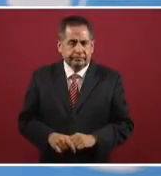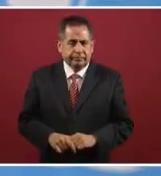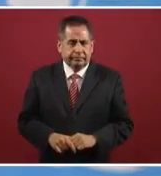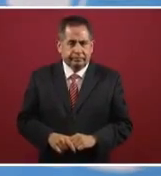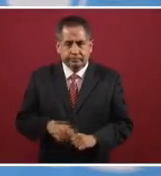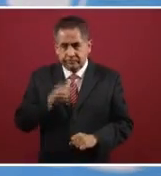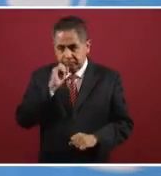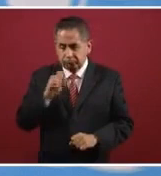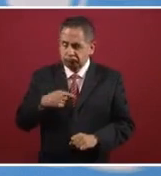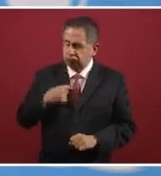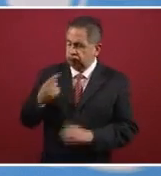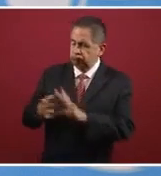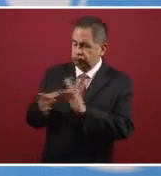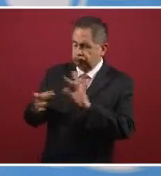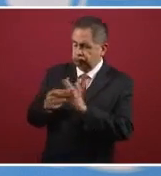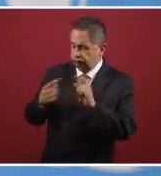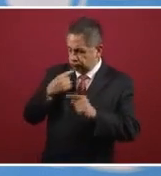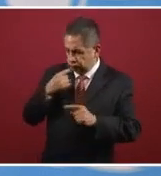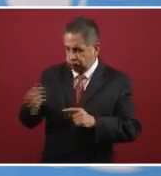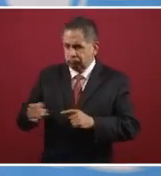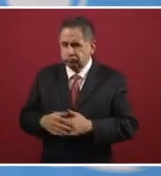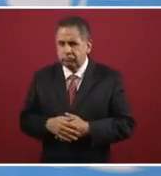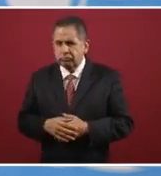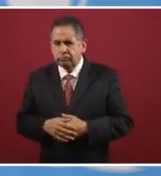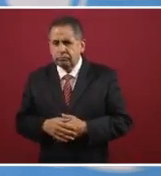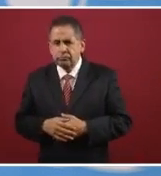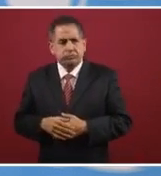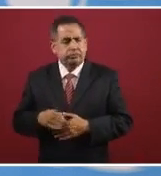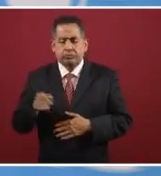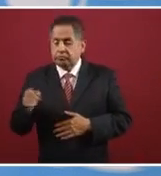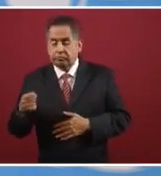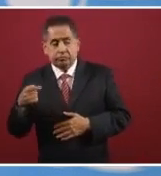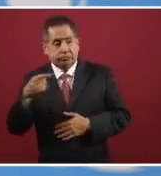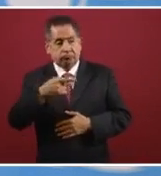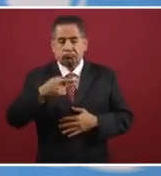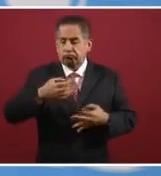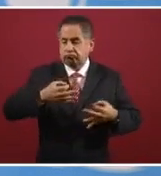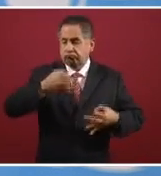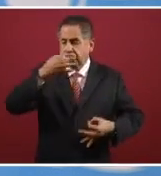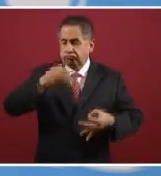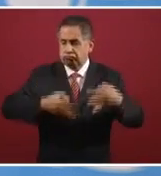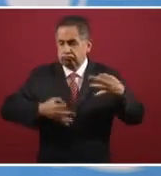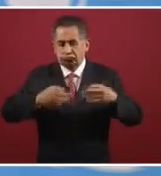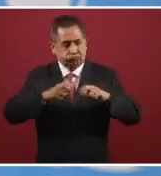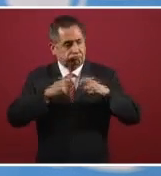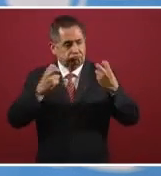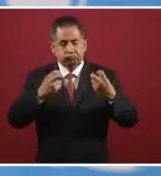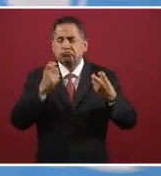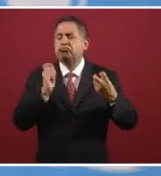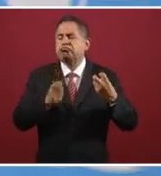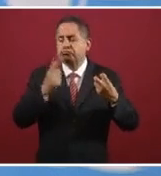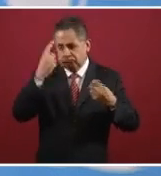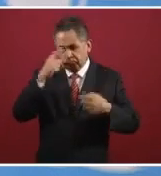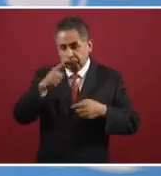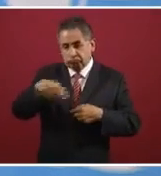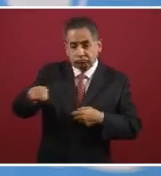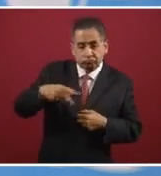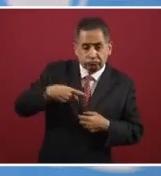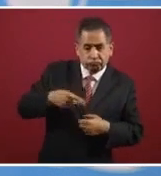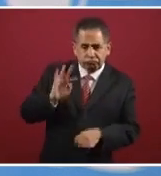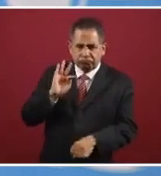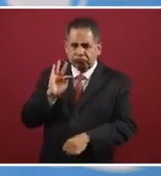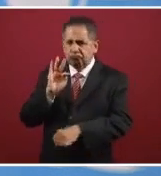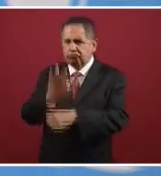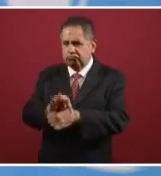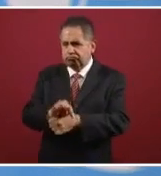le dictaba que haya tribunales que protejan al débil de